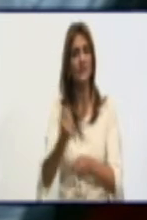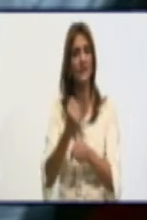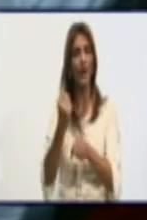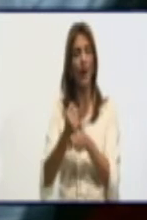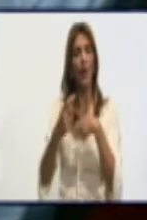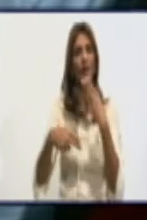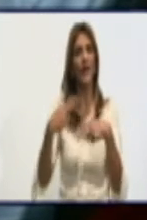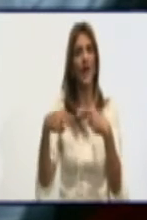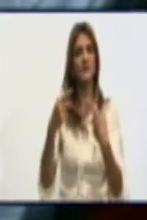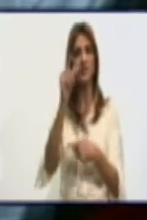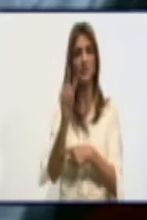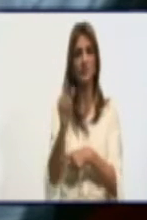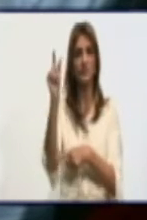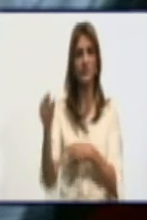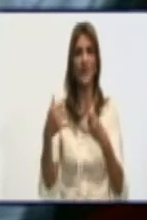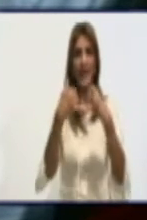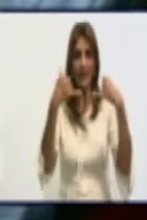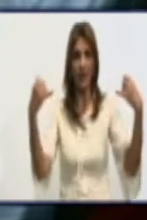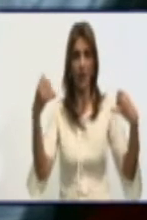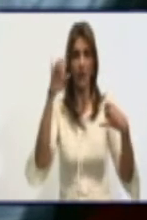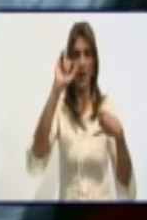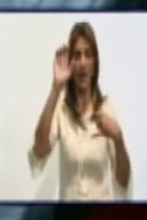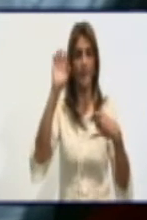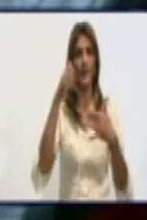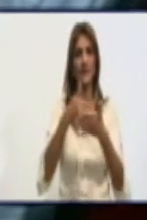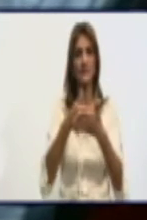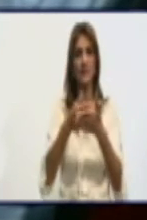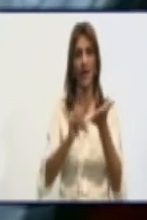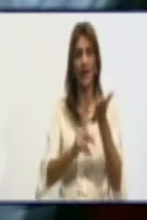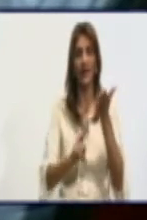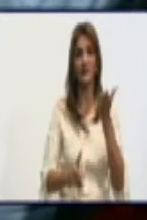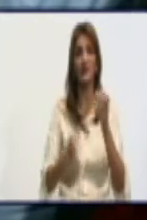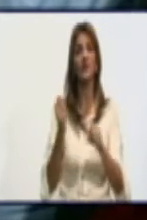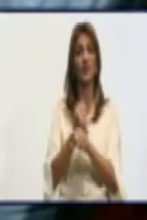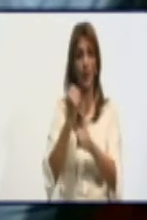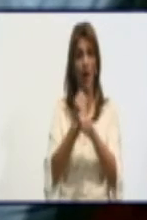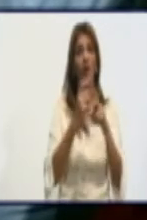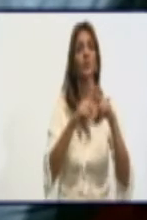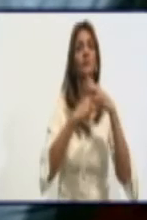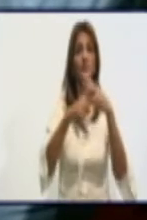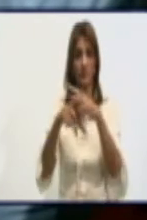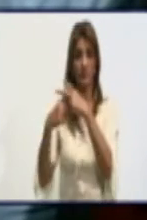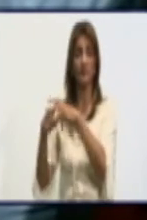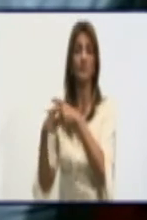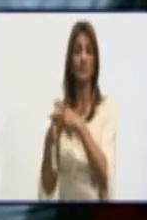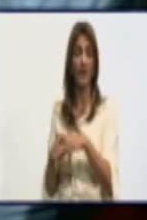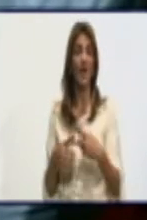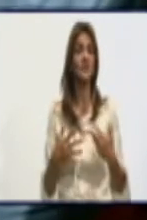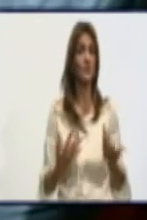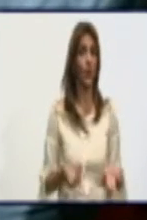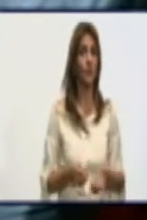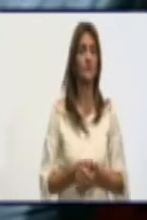todos los que estuvieron trabajando durante estas 9 horas para solucionar la afectación, fundamentalmente